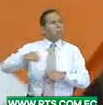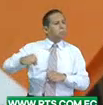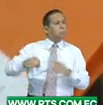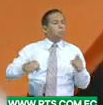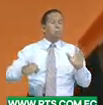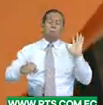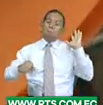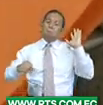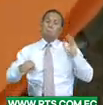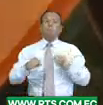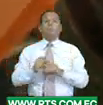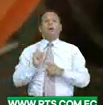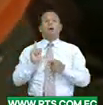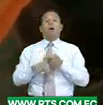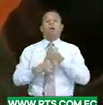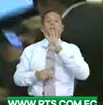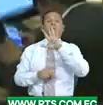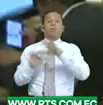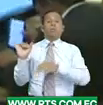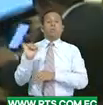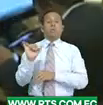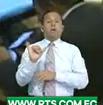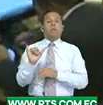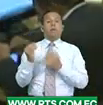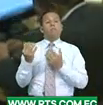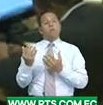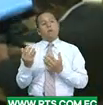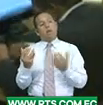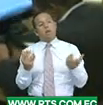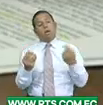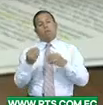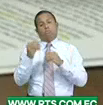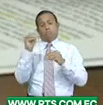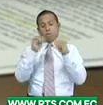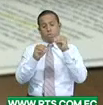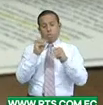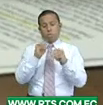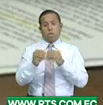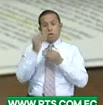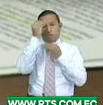septiembre tiene plazo esta mesa legislativa para elaborar el informe al pleno, que